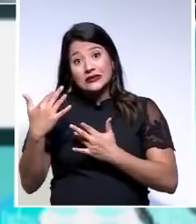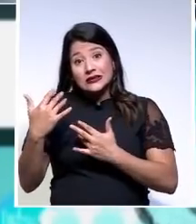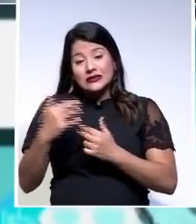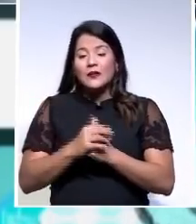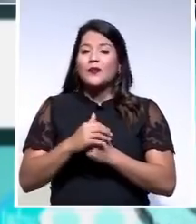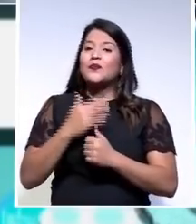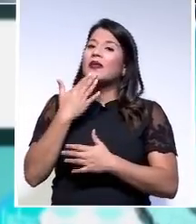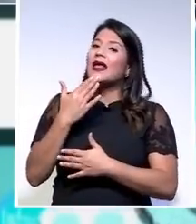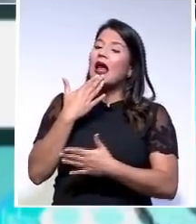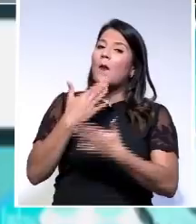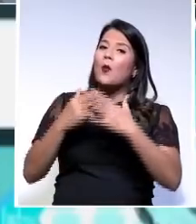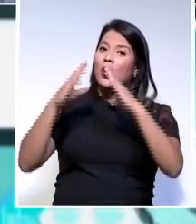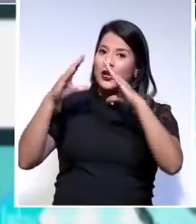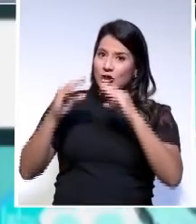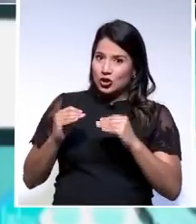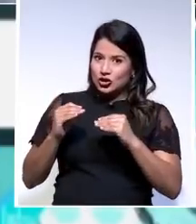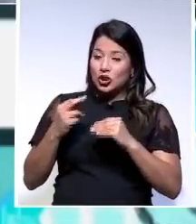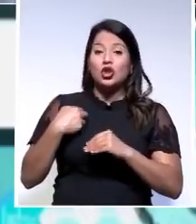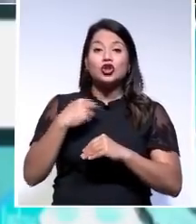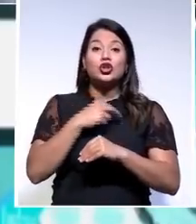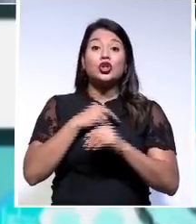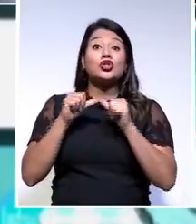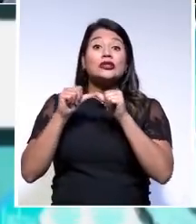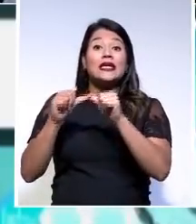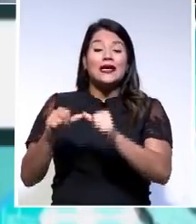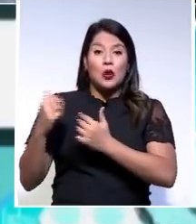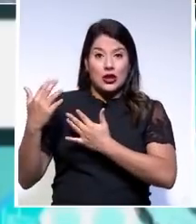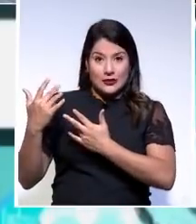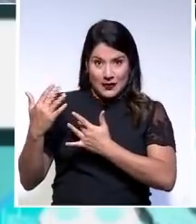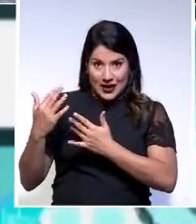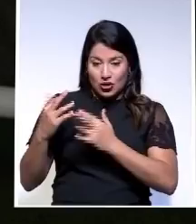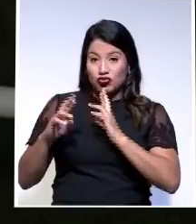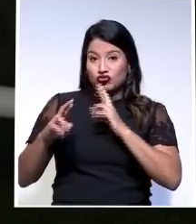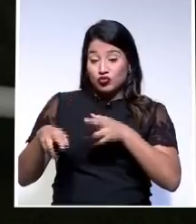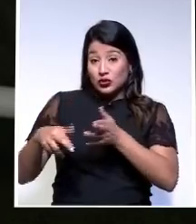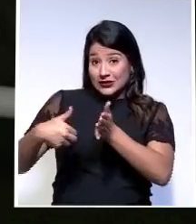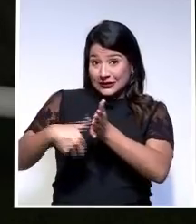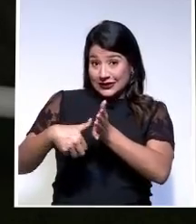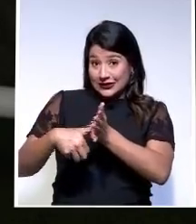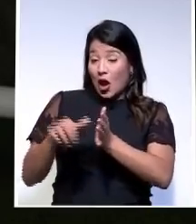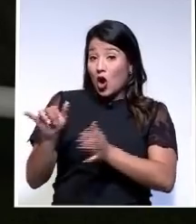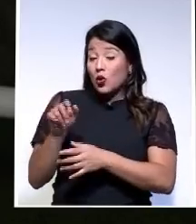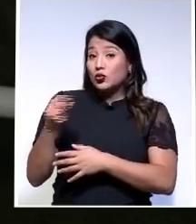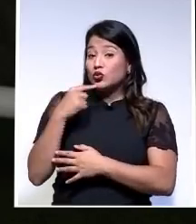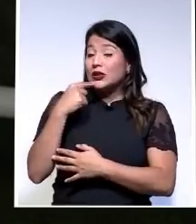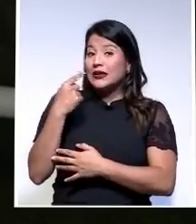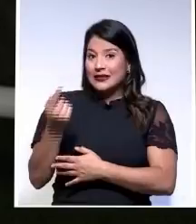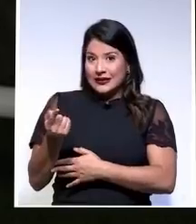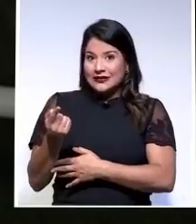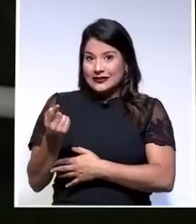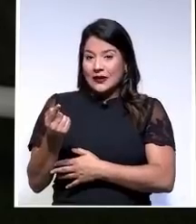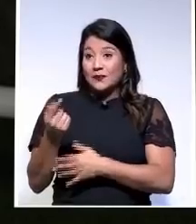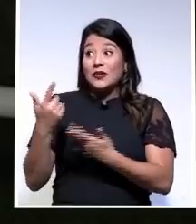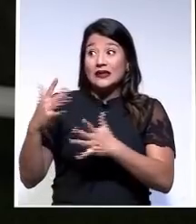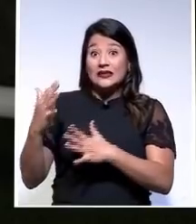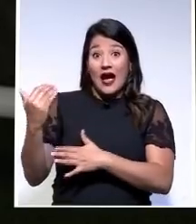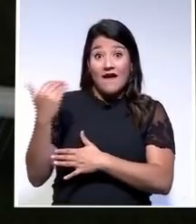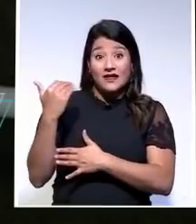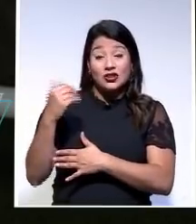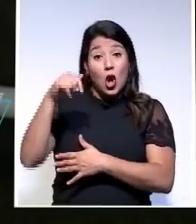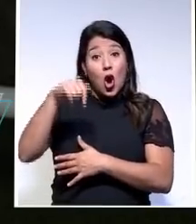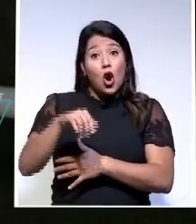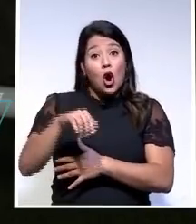Gracias, buenas noches. Bueno, seguimos esperando entonces lo que son estos resultados. Como usted lo dice, Ernesto, se nos ha indicado que a las 8 de